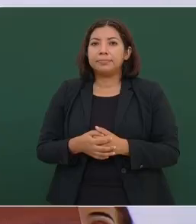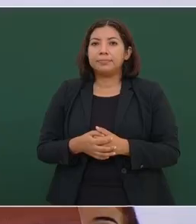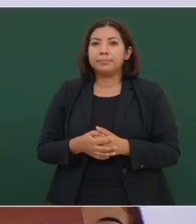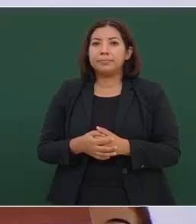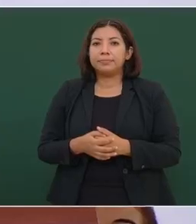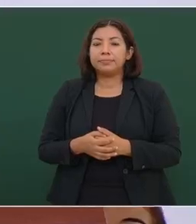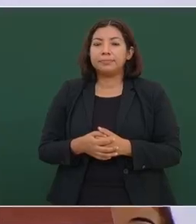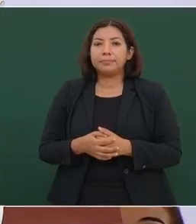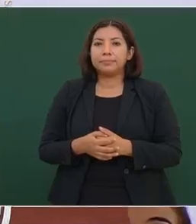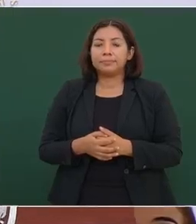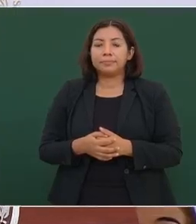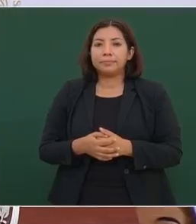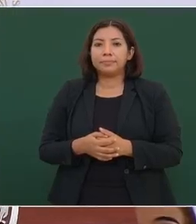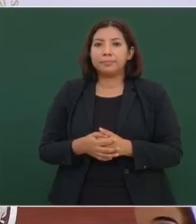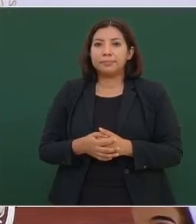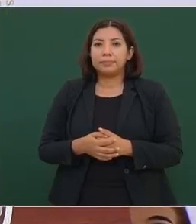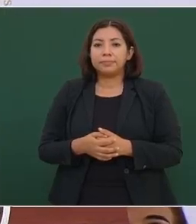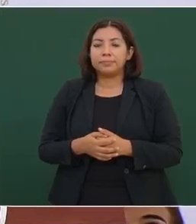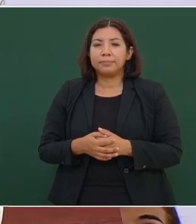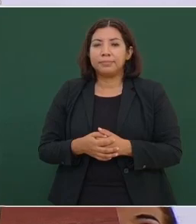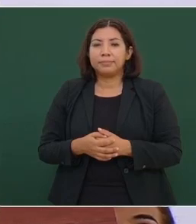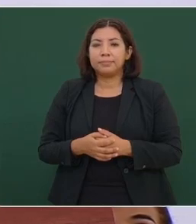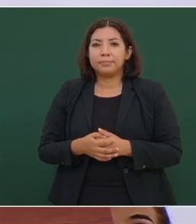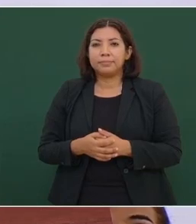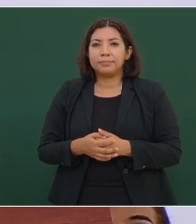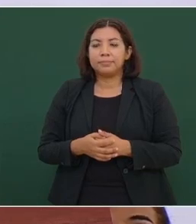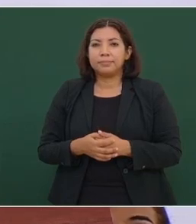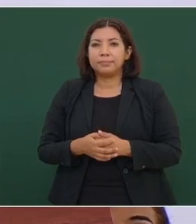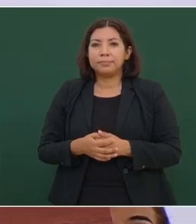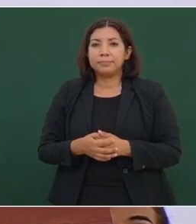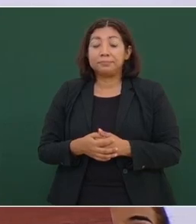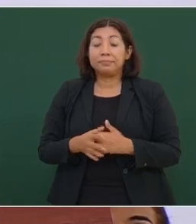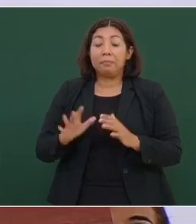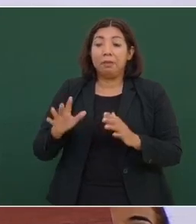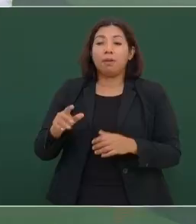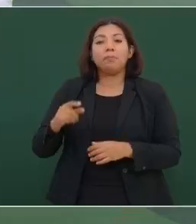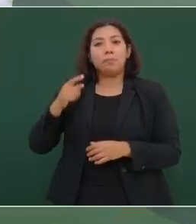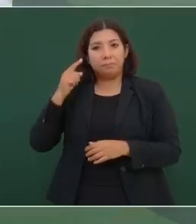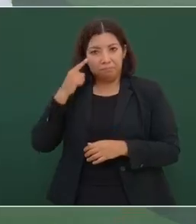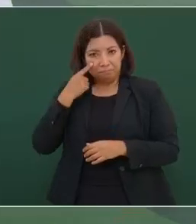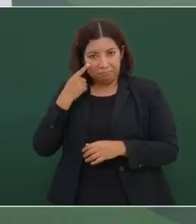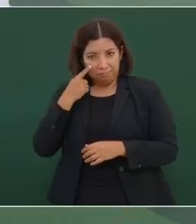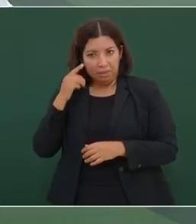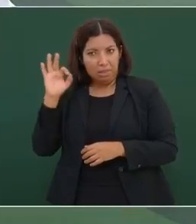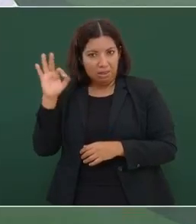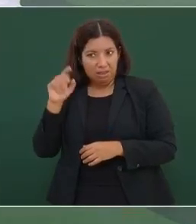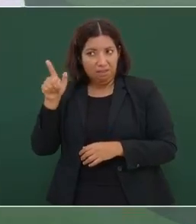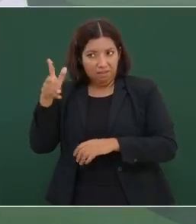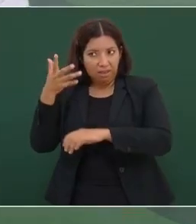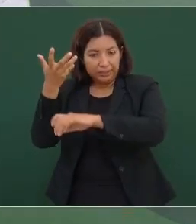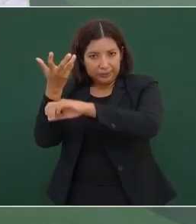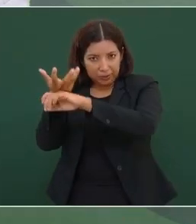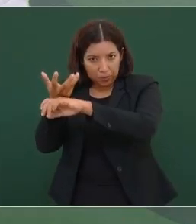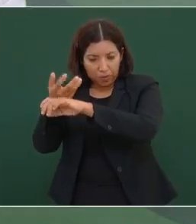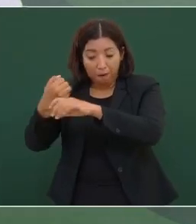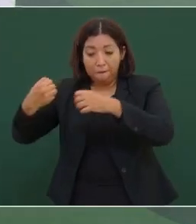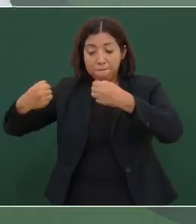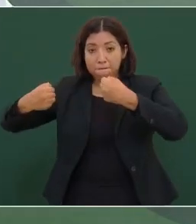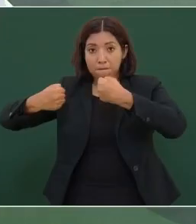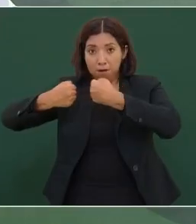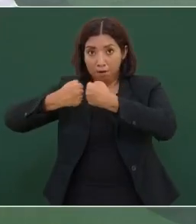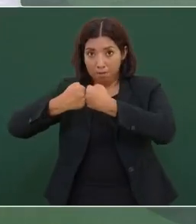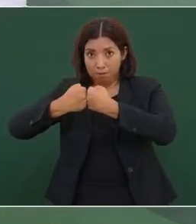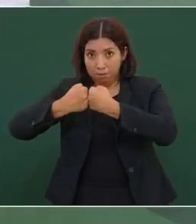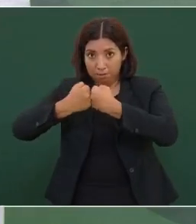quitaba las comisiones que se cobran a los mexicanos, paisanos nuestros, que